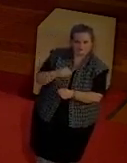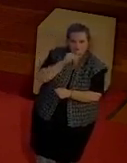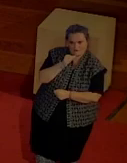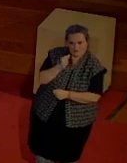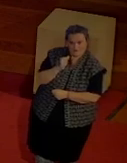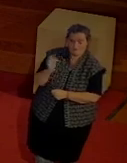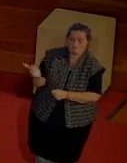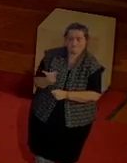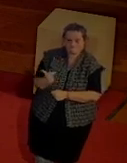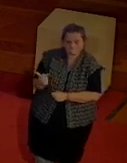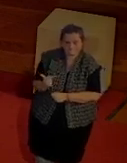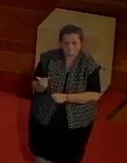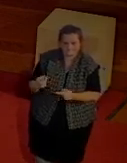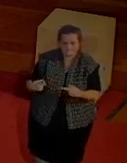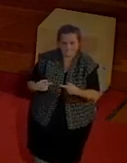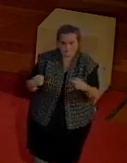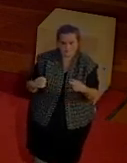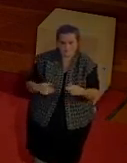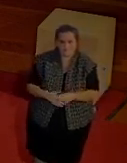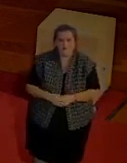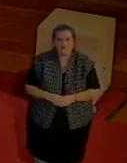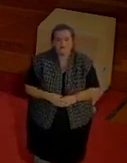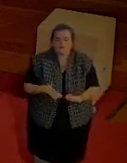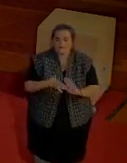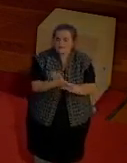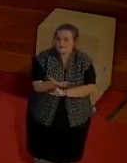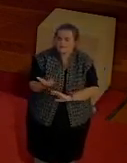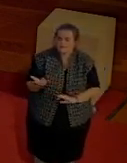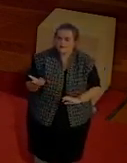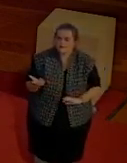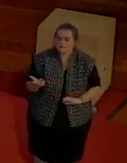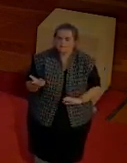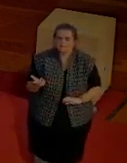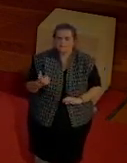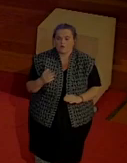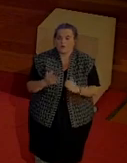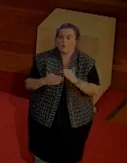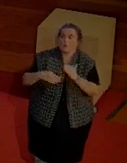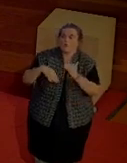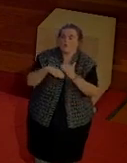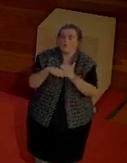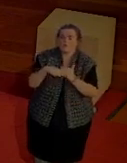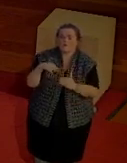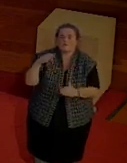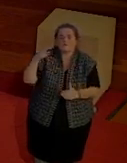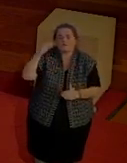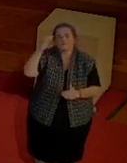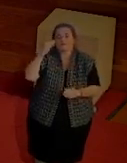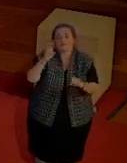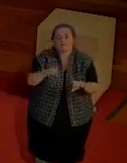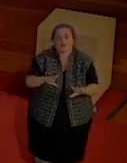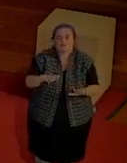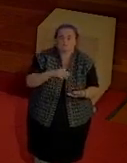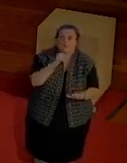luego eso es lo que define la confrontación ya digo no es una cuestión no quiero poner Al mismo nivel en términos de ideología